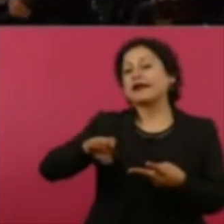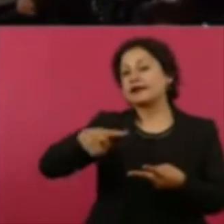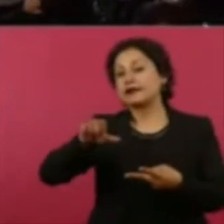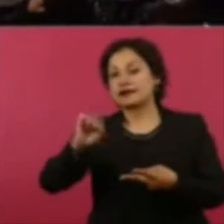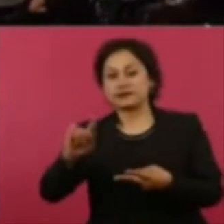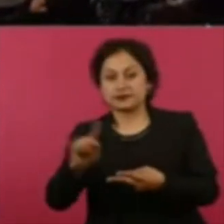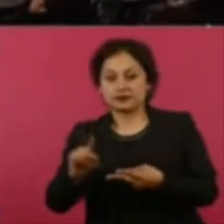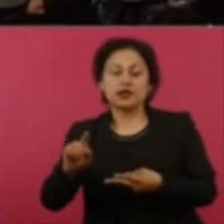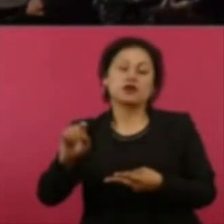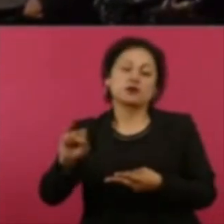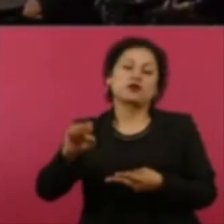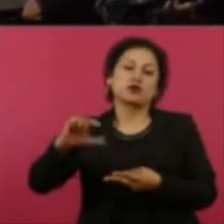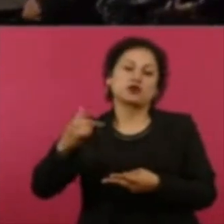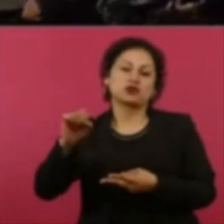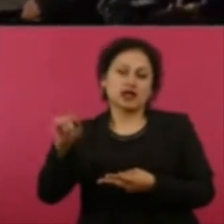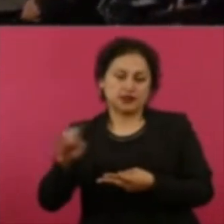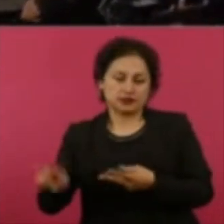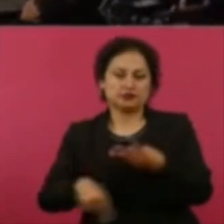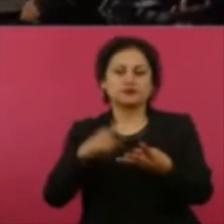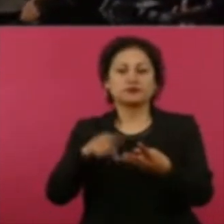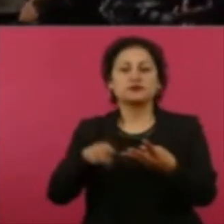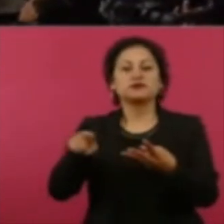el presidente, está